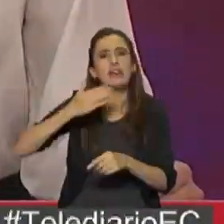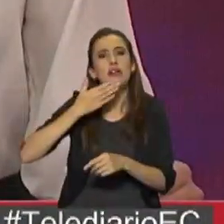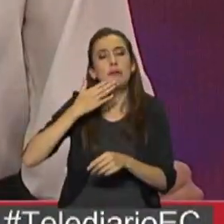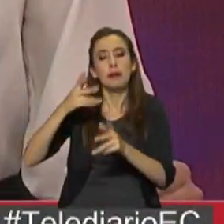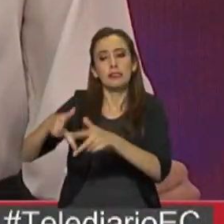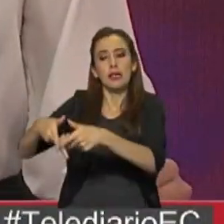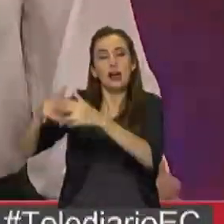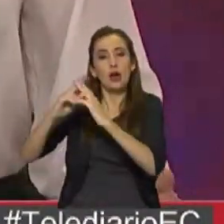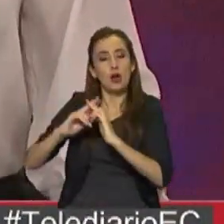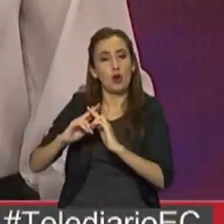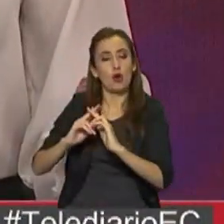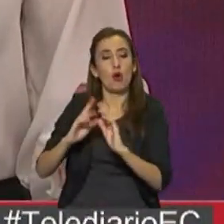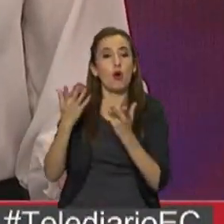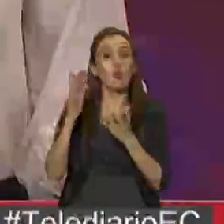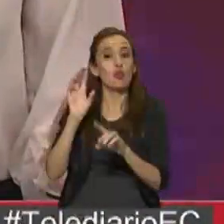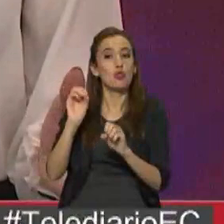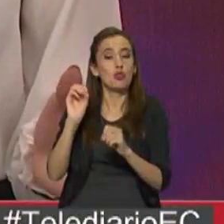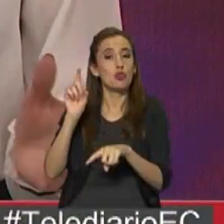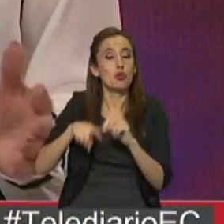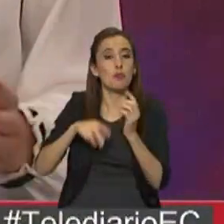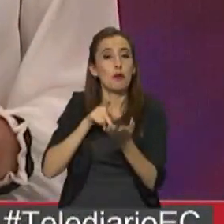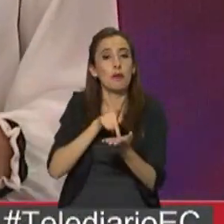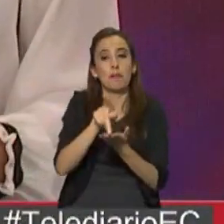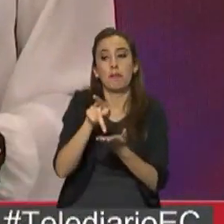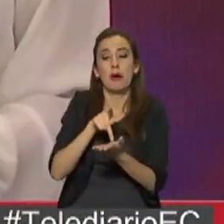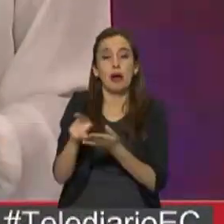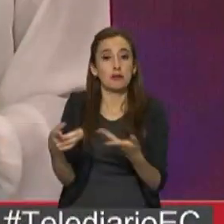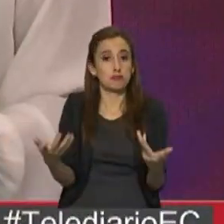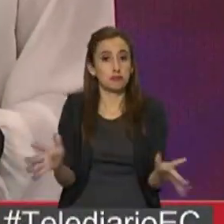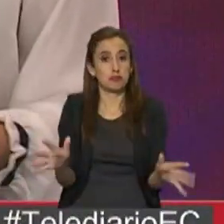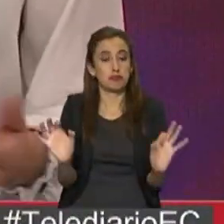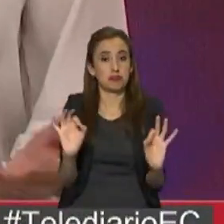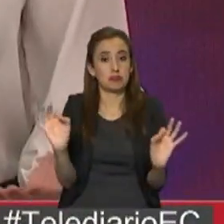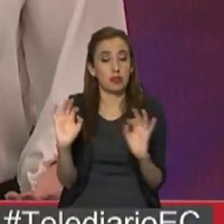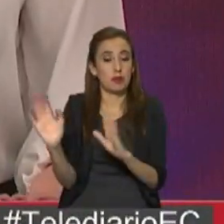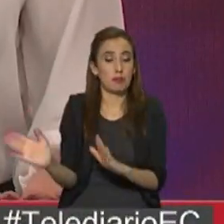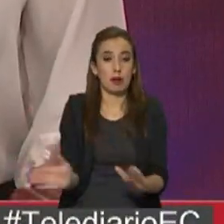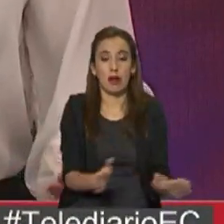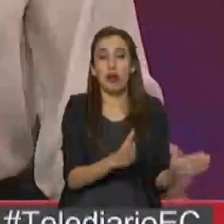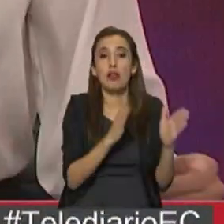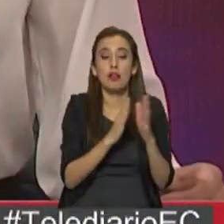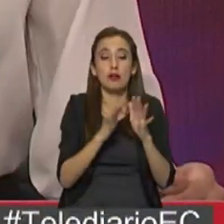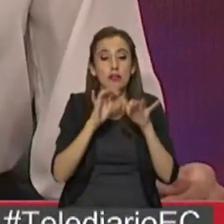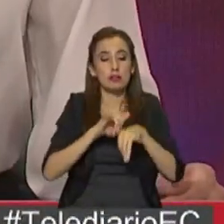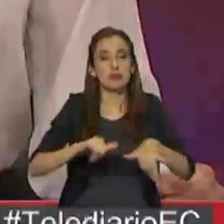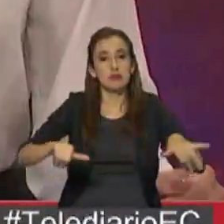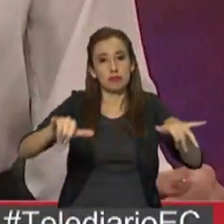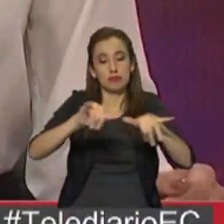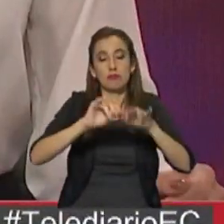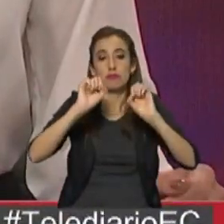encuentran en mora y tomando en cuenta de que hay que mantener la solvencia de la institución para pagar sobre todo pensiones a los